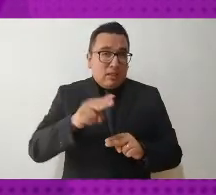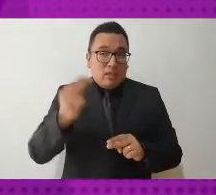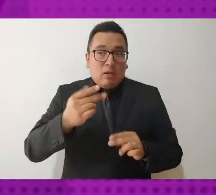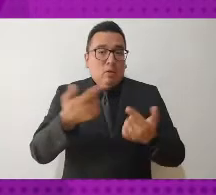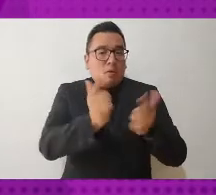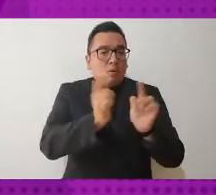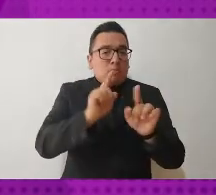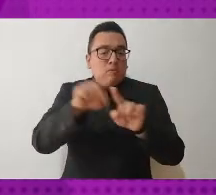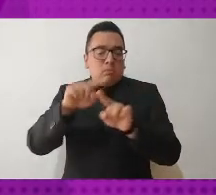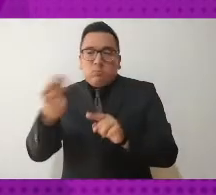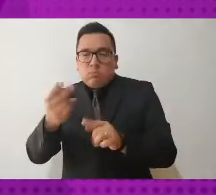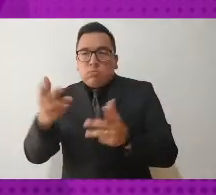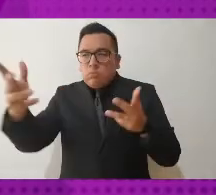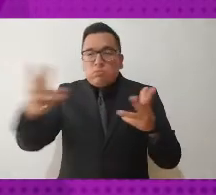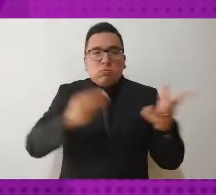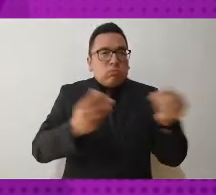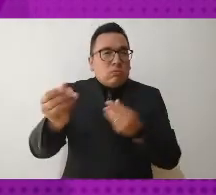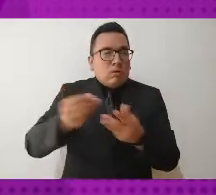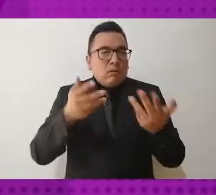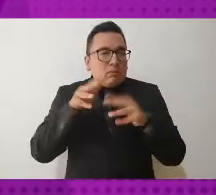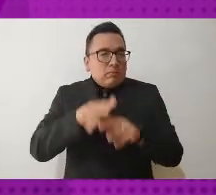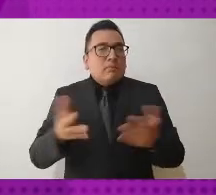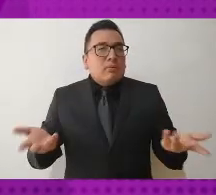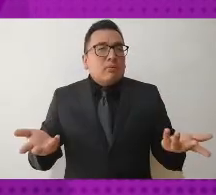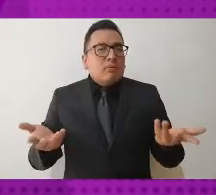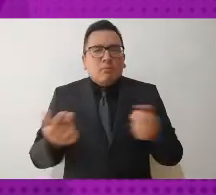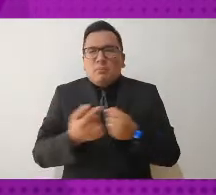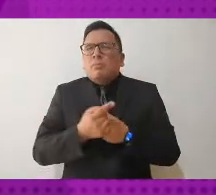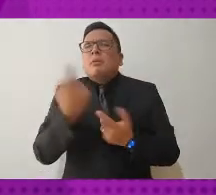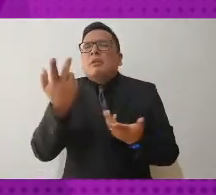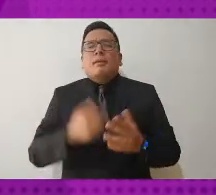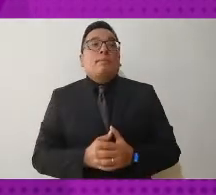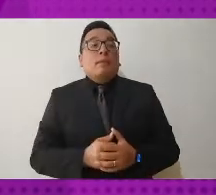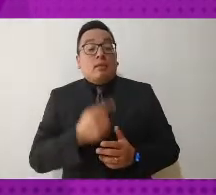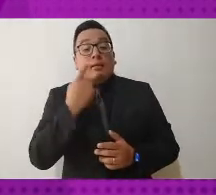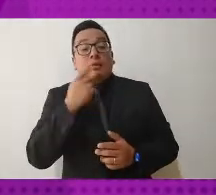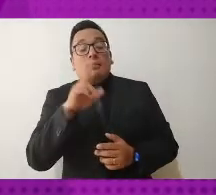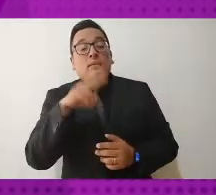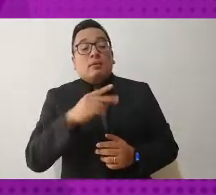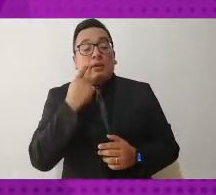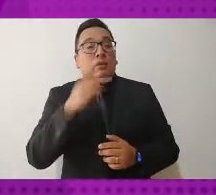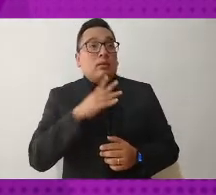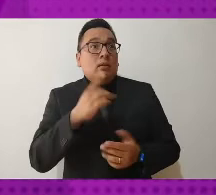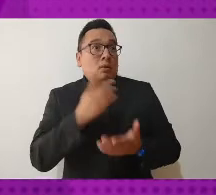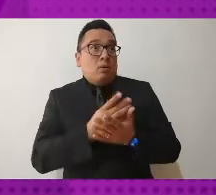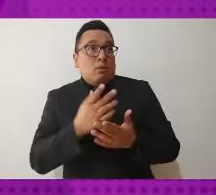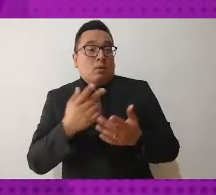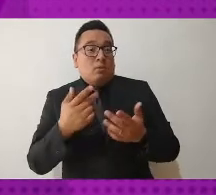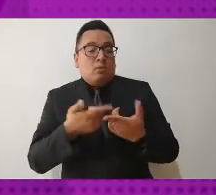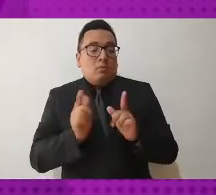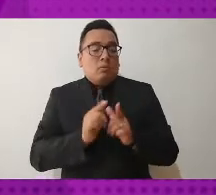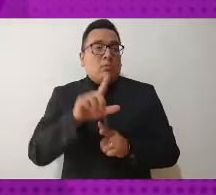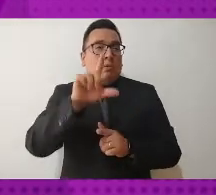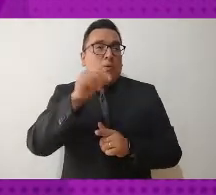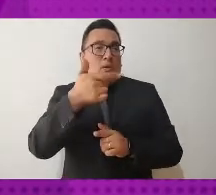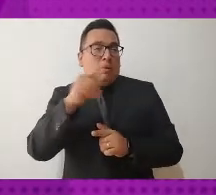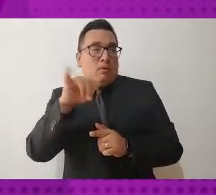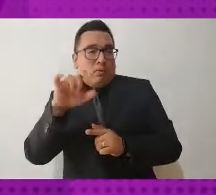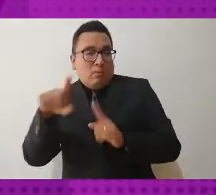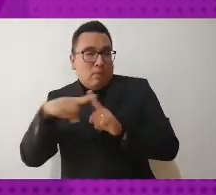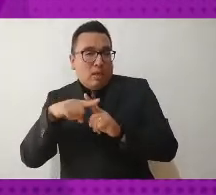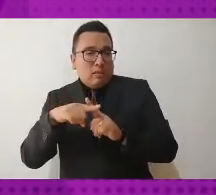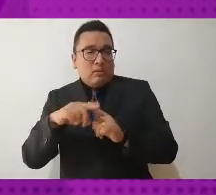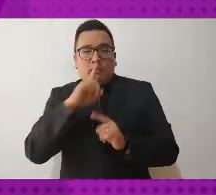si es así porque de claro No solo hablando de la diversidad sexual sino también de las personas con alguna discapacidad